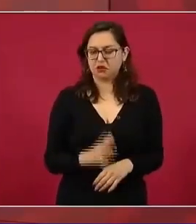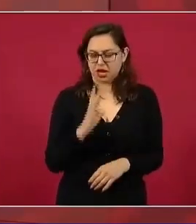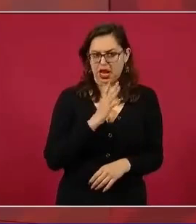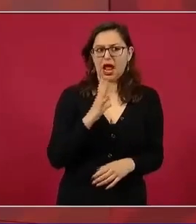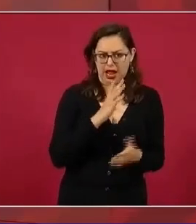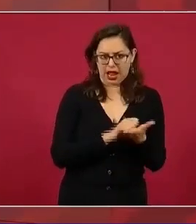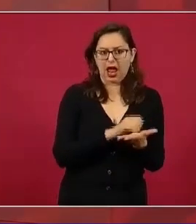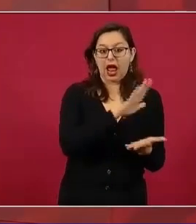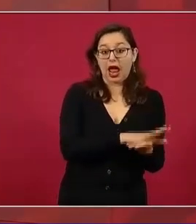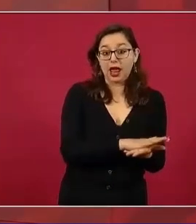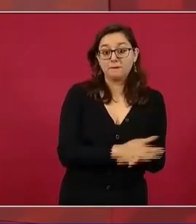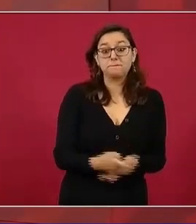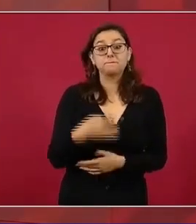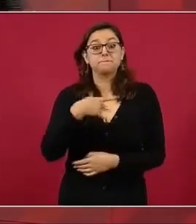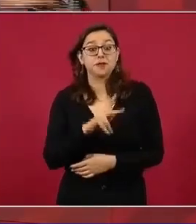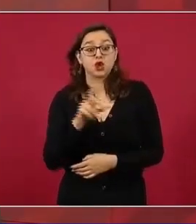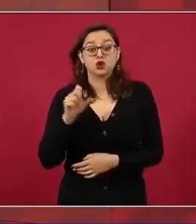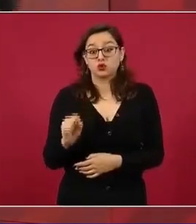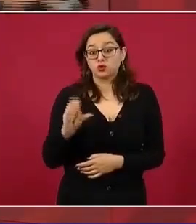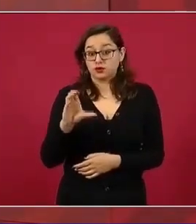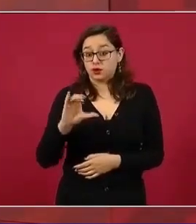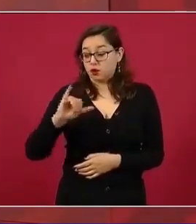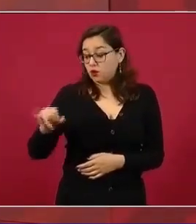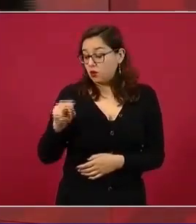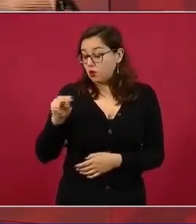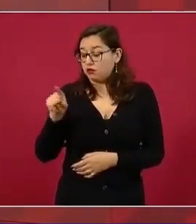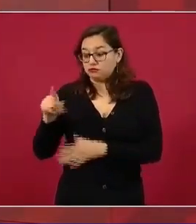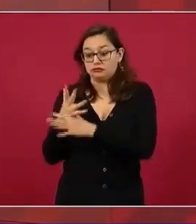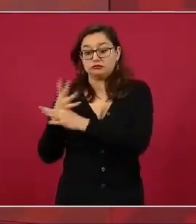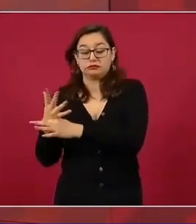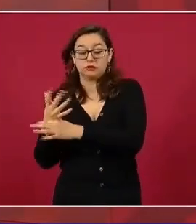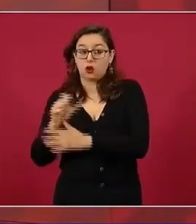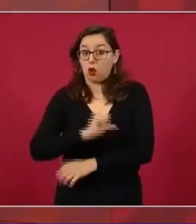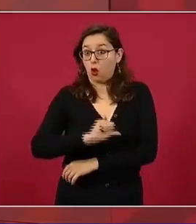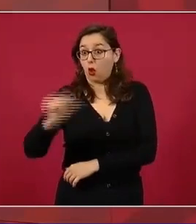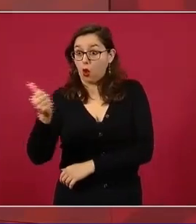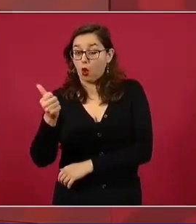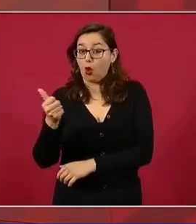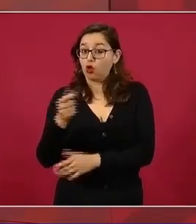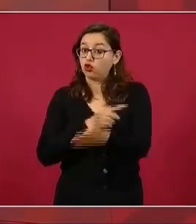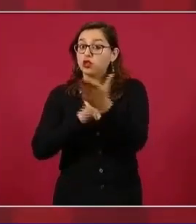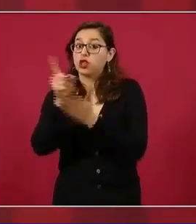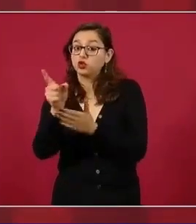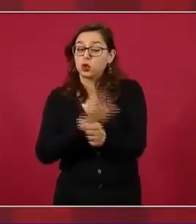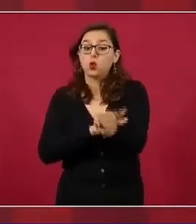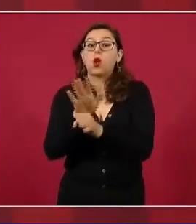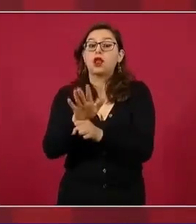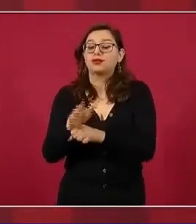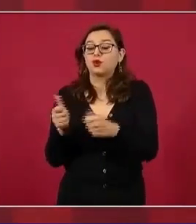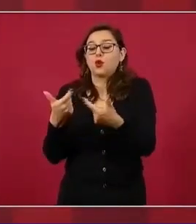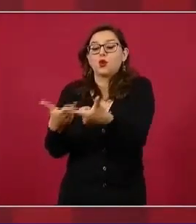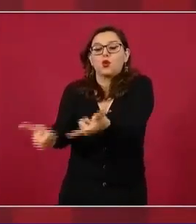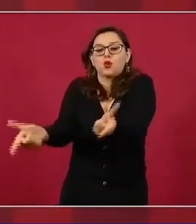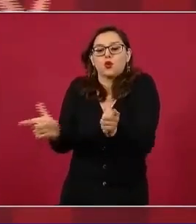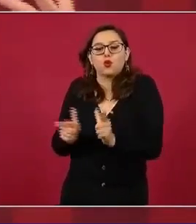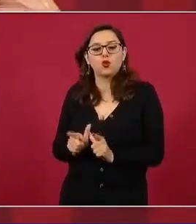Justicia reconoció que hay otra dimensión y es la colectiva, la grupal. Y no solo eso, sino que estableció que